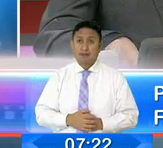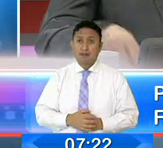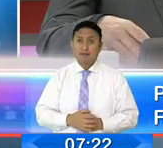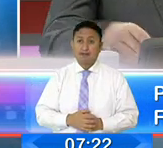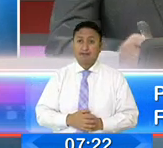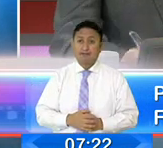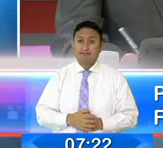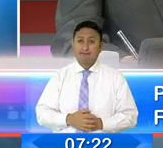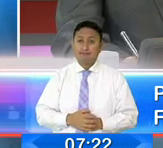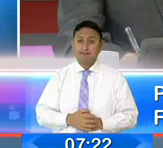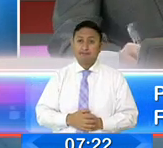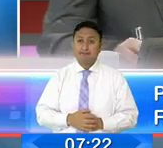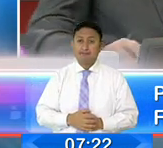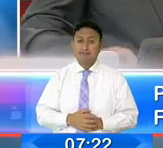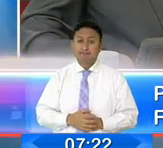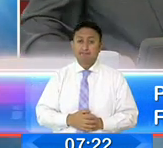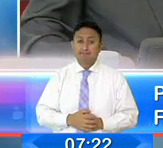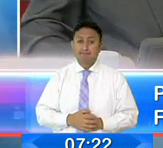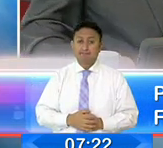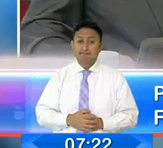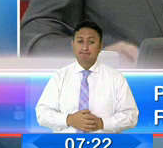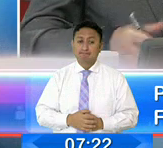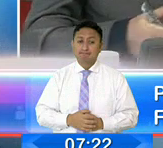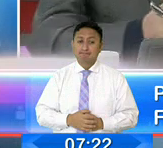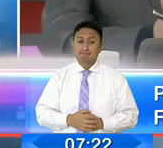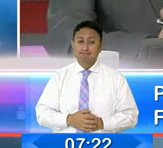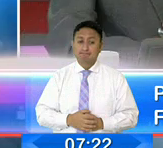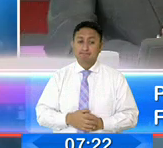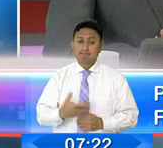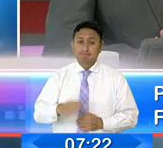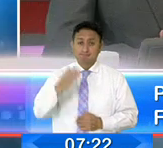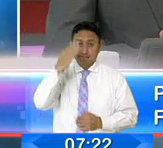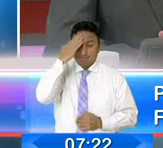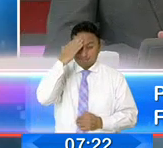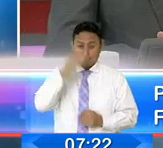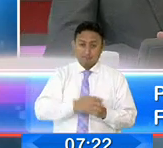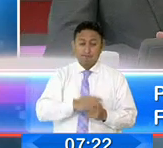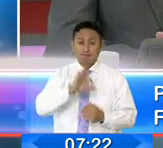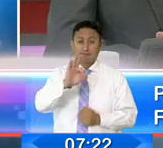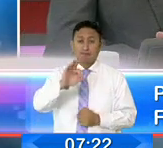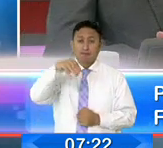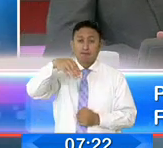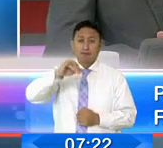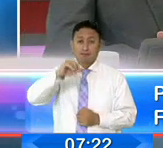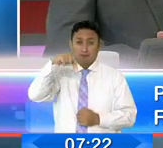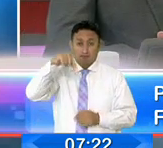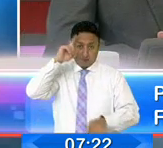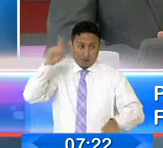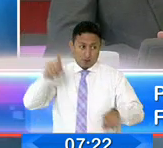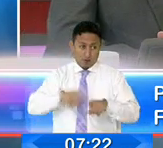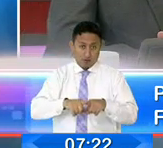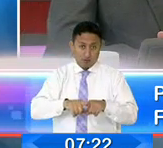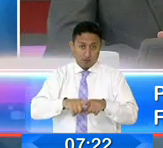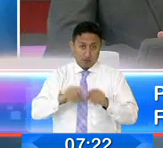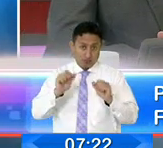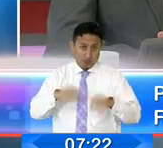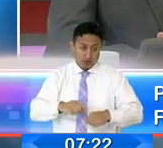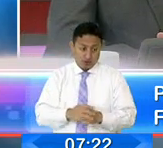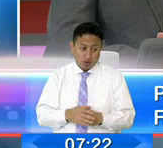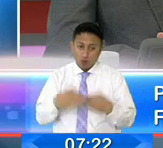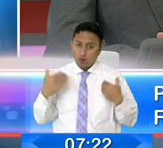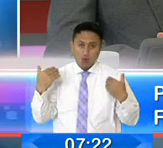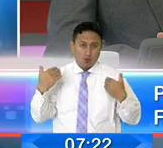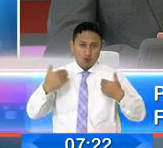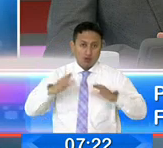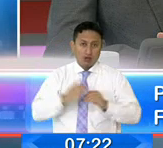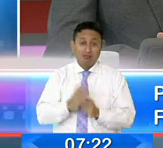Roberto, entiendo que este gobierno ha llegado a ciertos acuerdos con el Fondo Monetario Internacional. Creo que cualquier candidato o